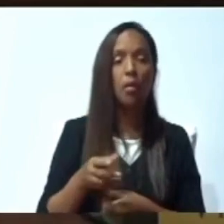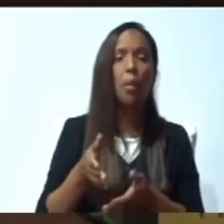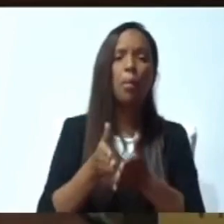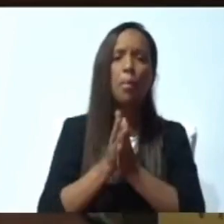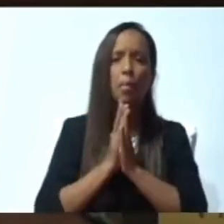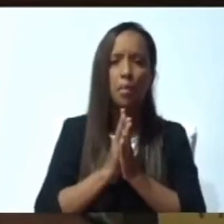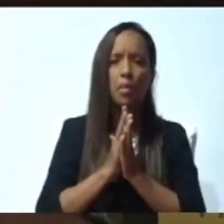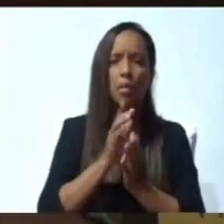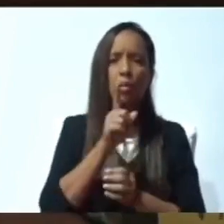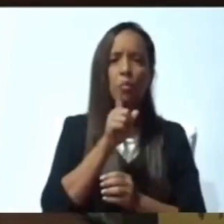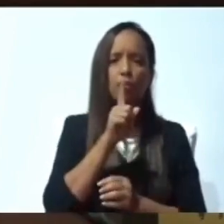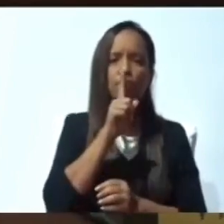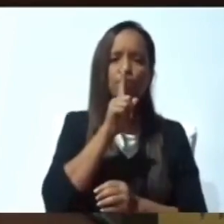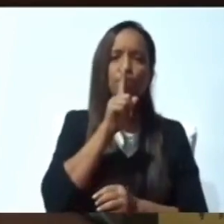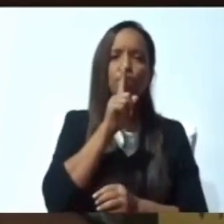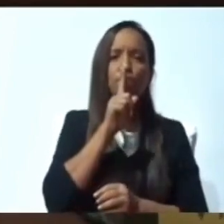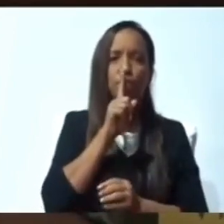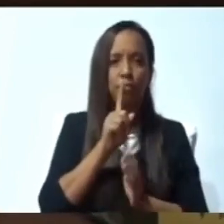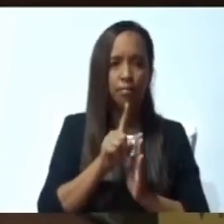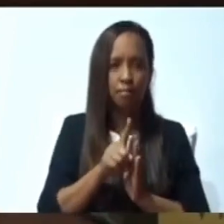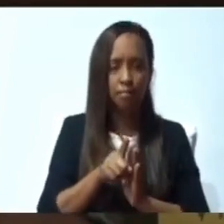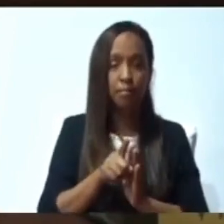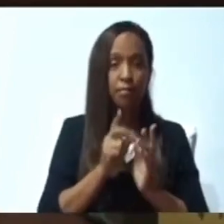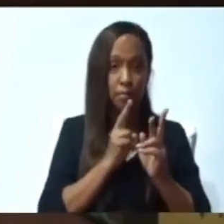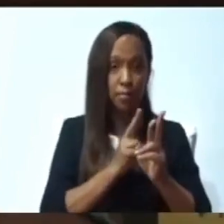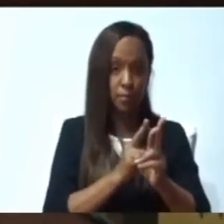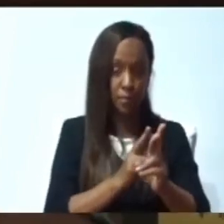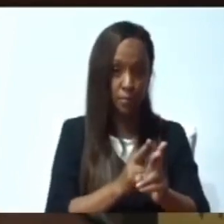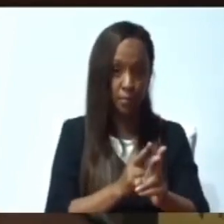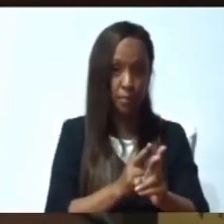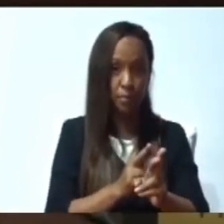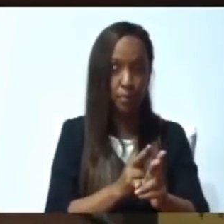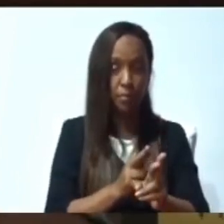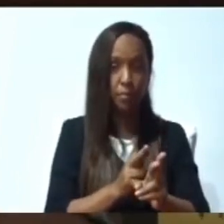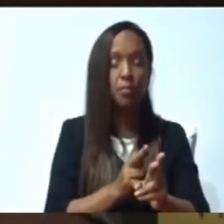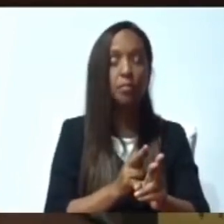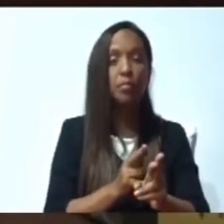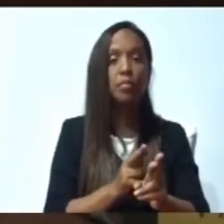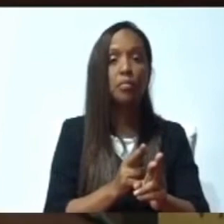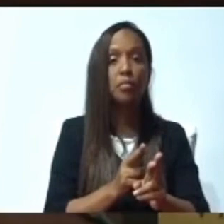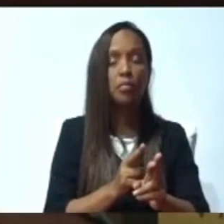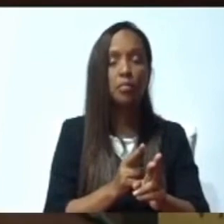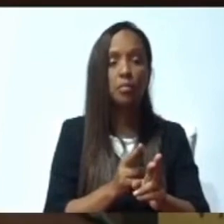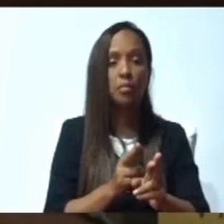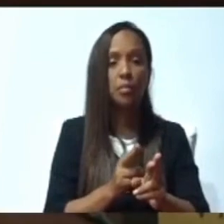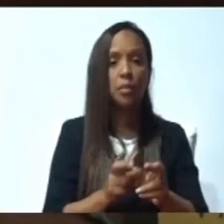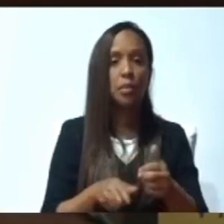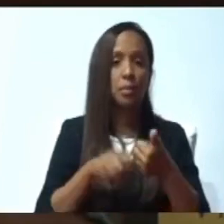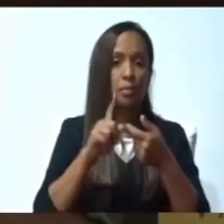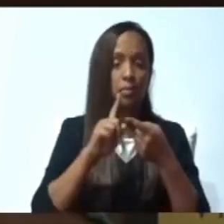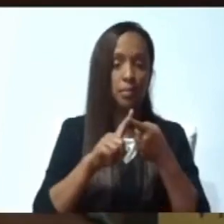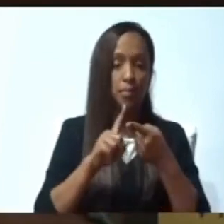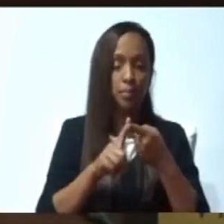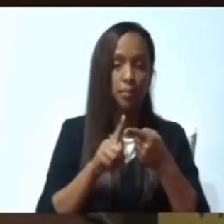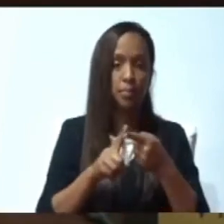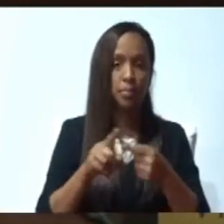memoria del cantautor cubano Pablo Milanés,